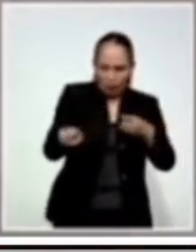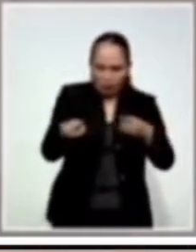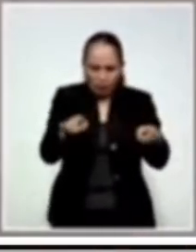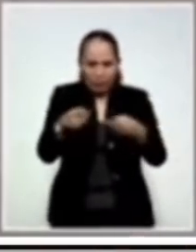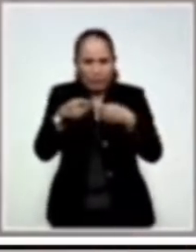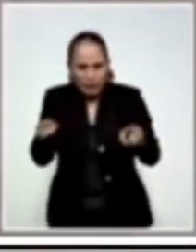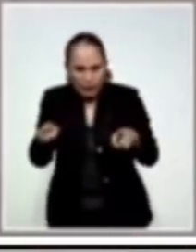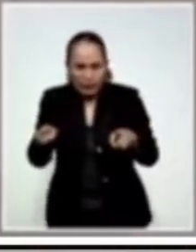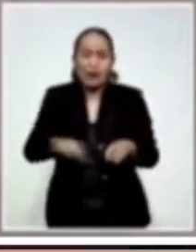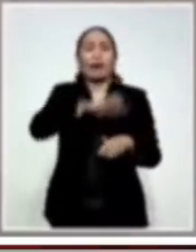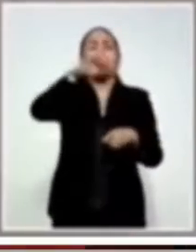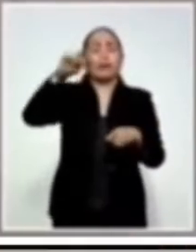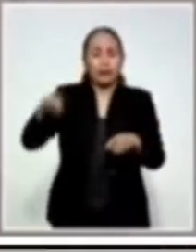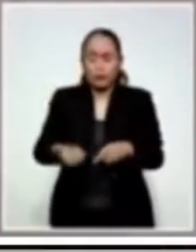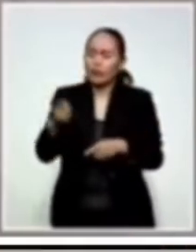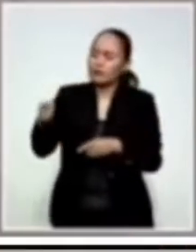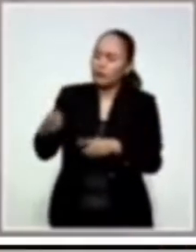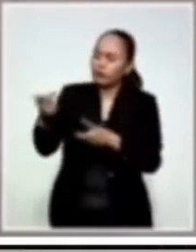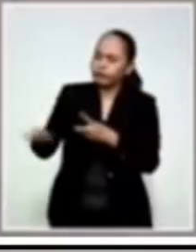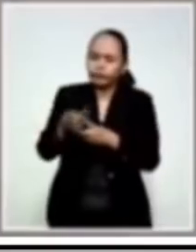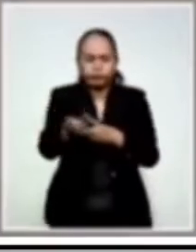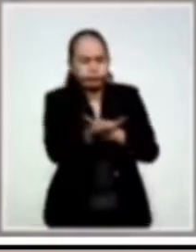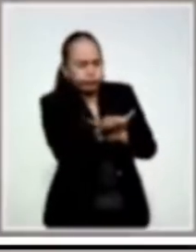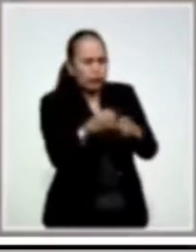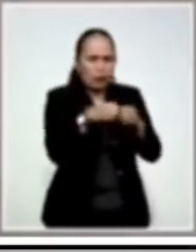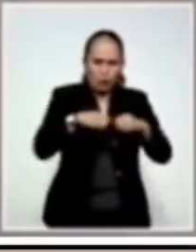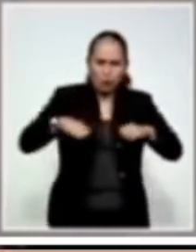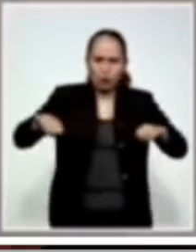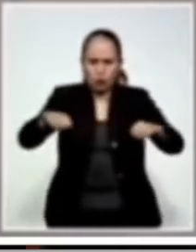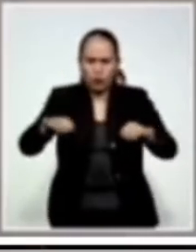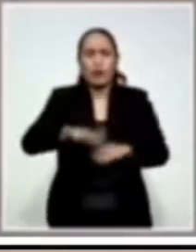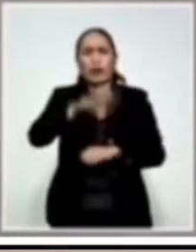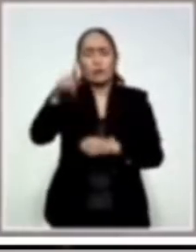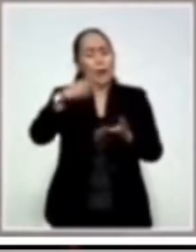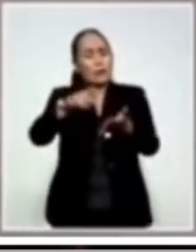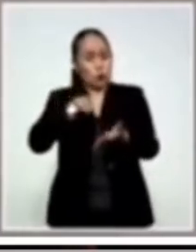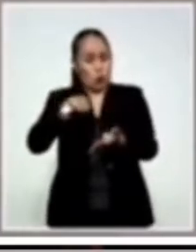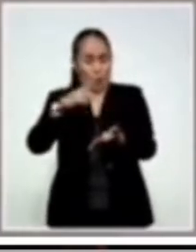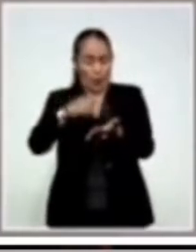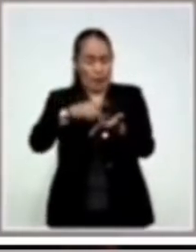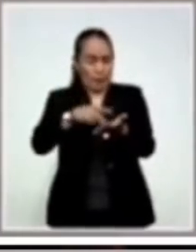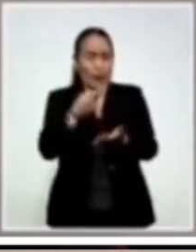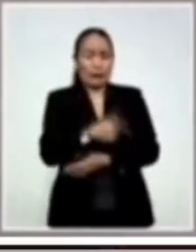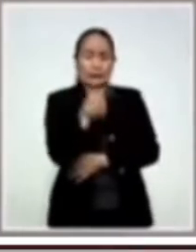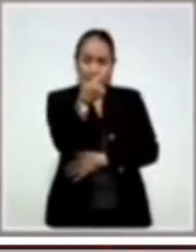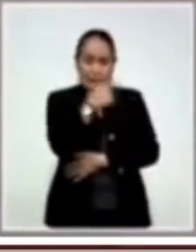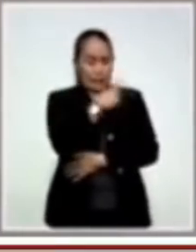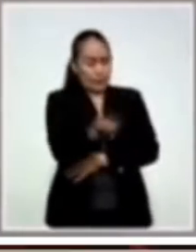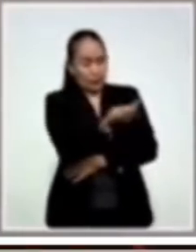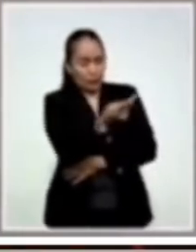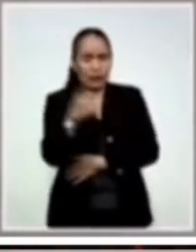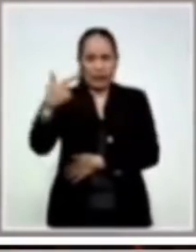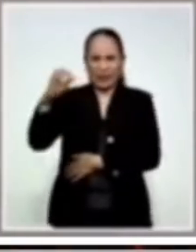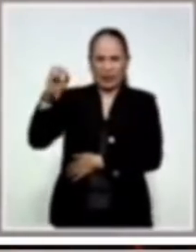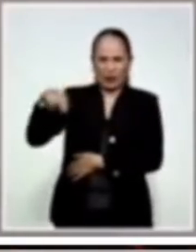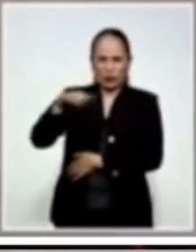final se hizo un requerimiento con anuencia del Pleno y después de 7 veces de preguntar, el ministro González Alcántara